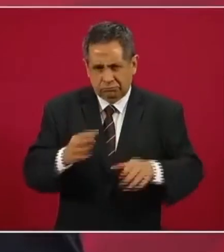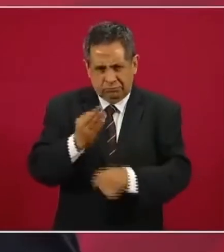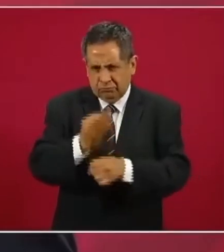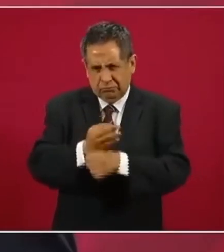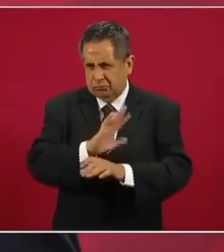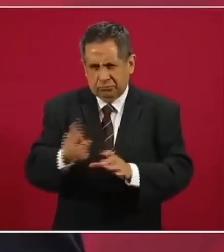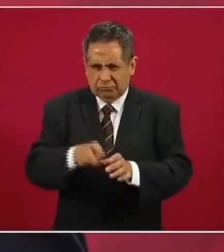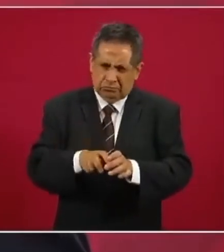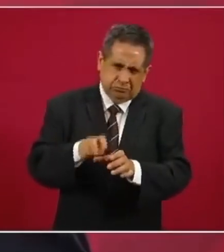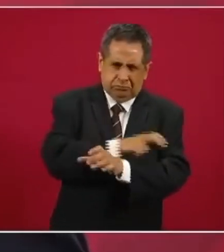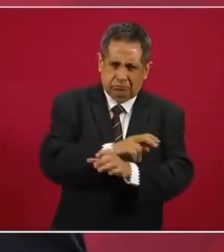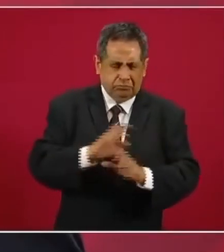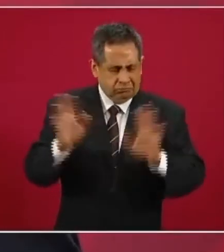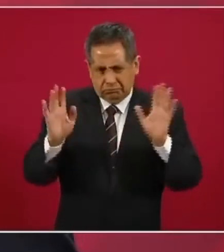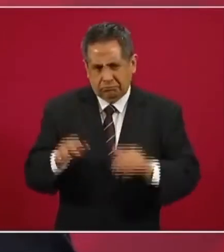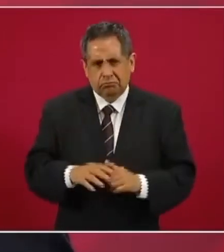de una vez, porque